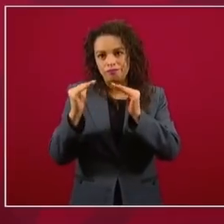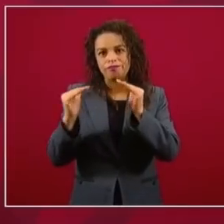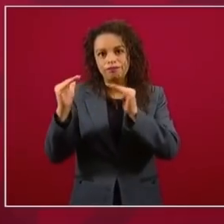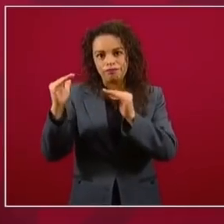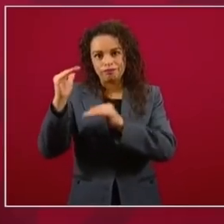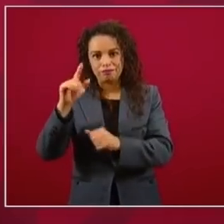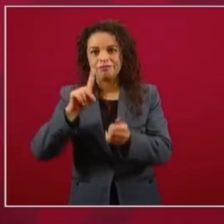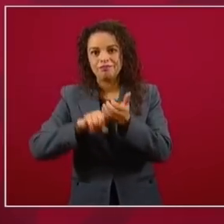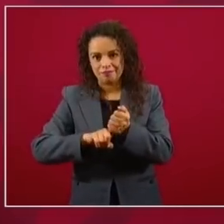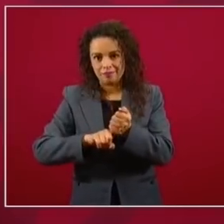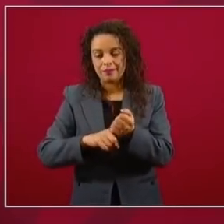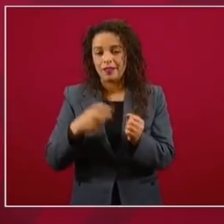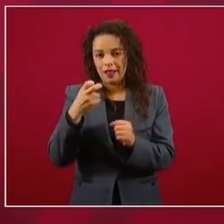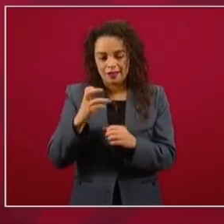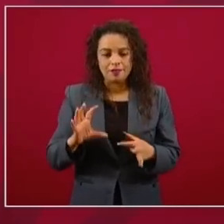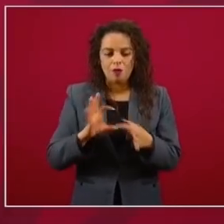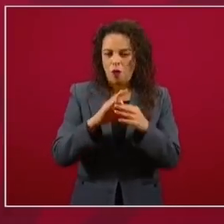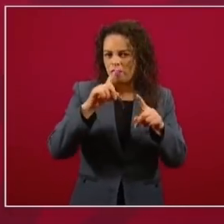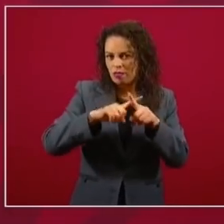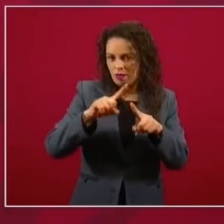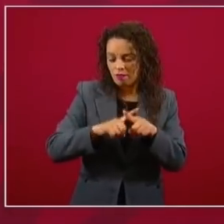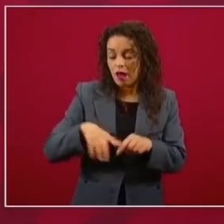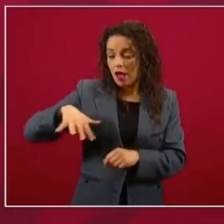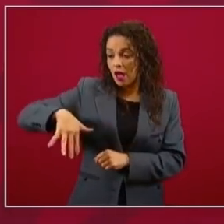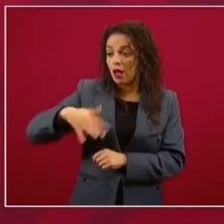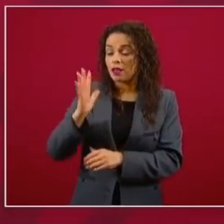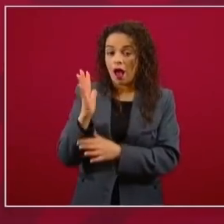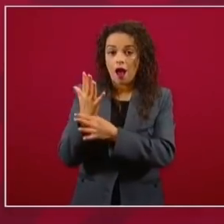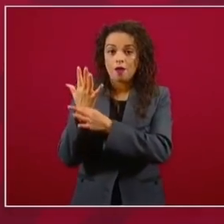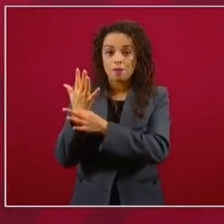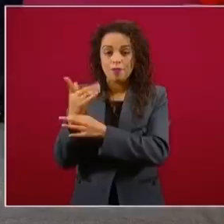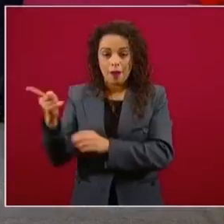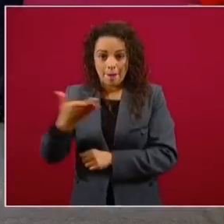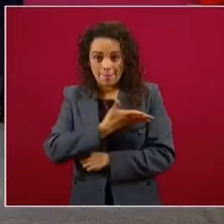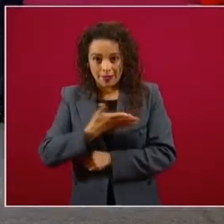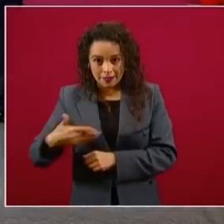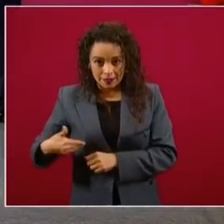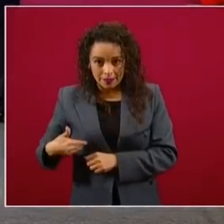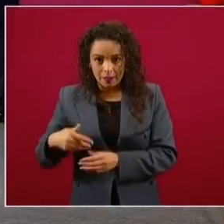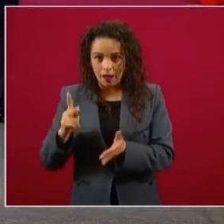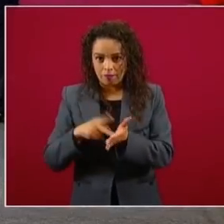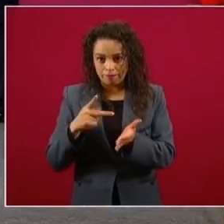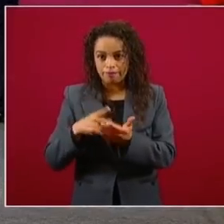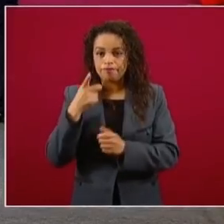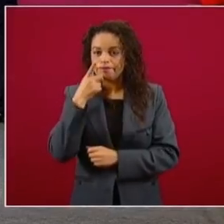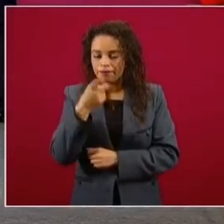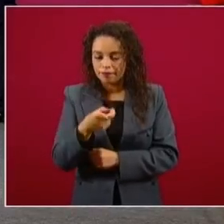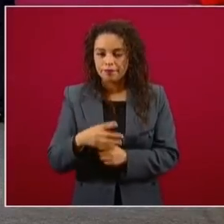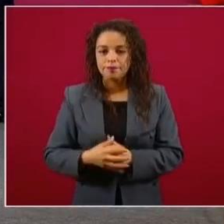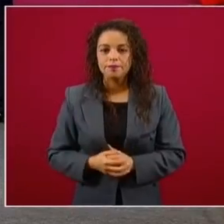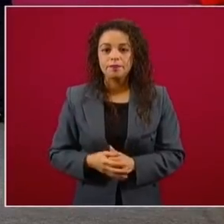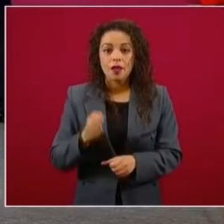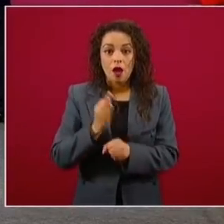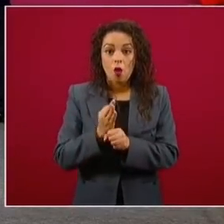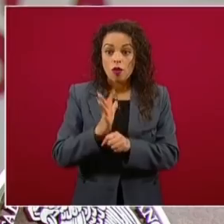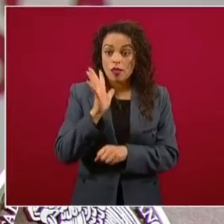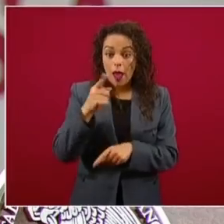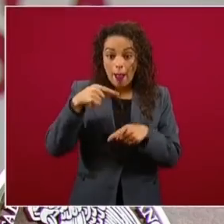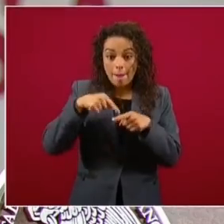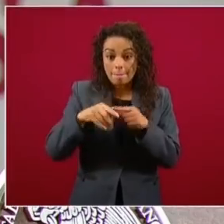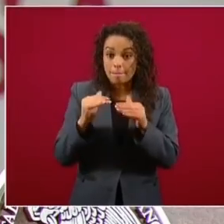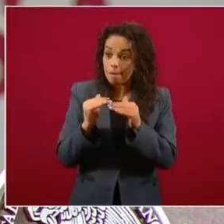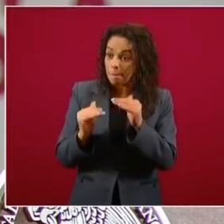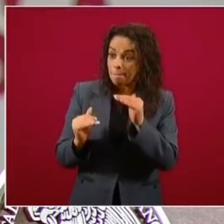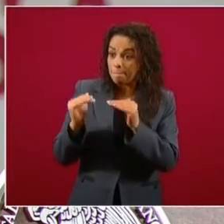etcétera. Como lo ha venido señalando el presidente ya en reiteradas ocasiones, en este momento no se están ni aumentando impuestos ni